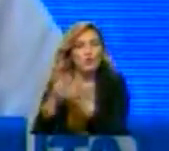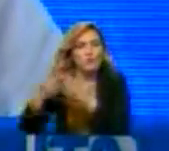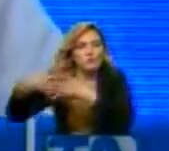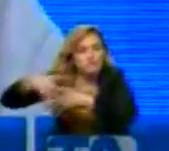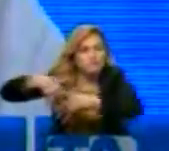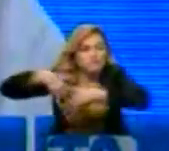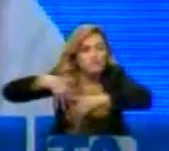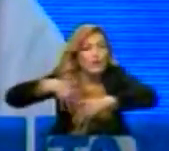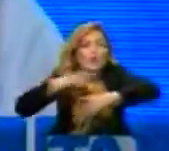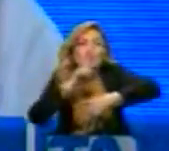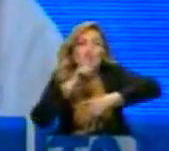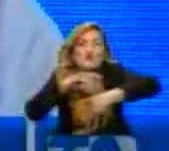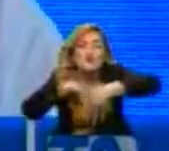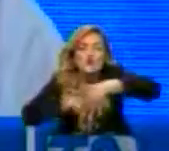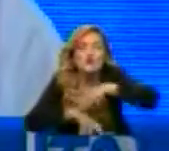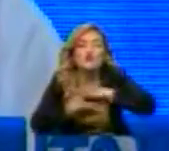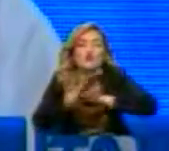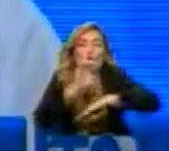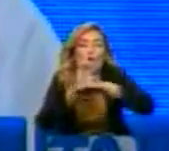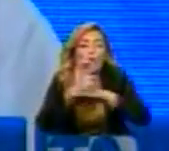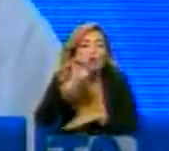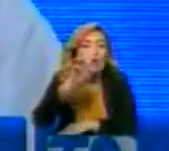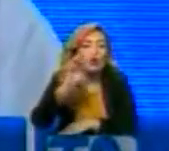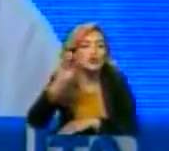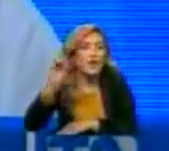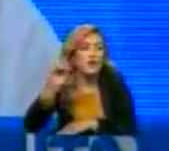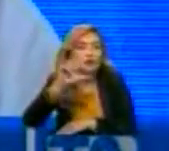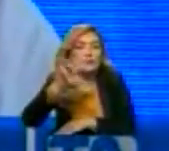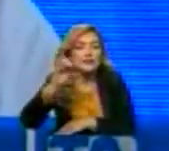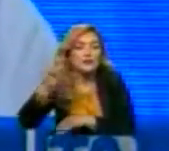no menos de 200 o 300 criminales